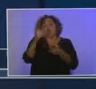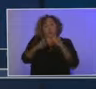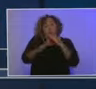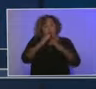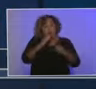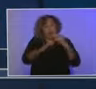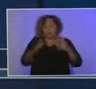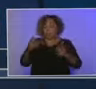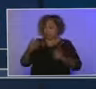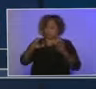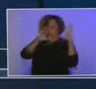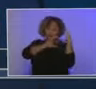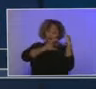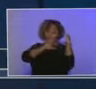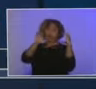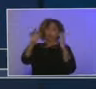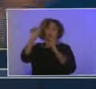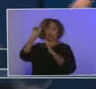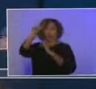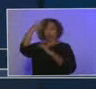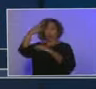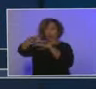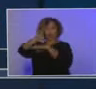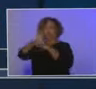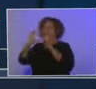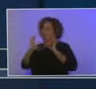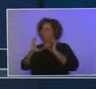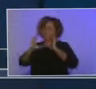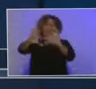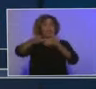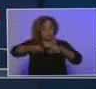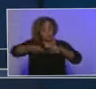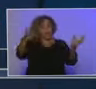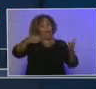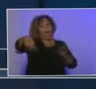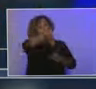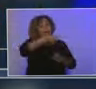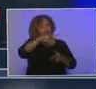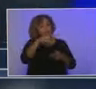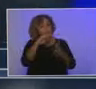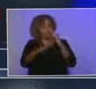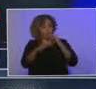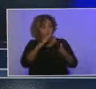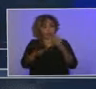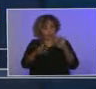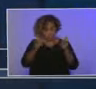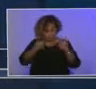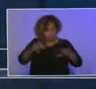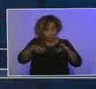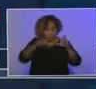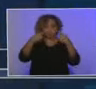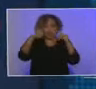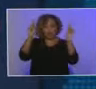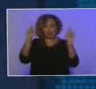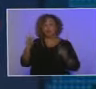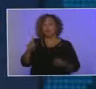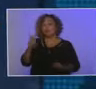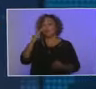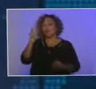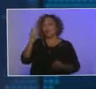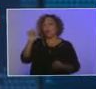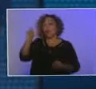Estado, pasárselas a los municipios, el arreglo a las escuelas, todos los años es lo mismo. Pero no tiene fe en Wanda que lo vaya a hacer. Bueno, si sale... Tiene